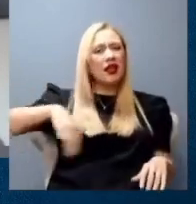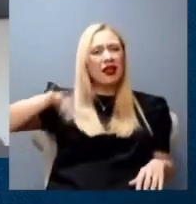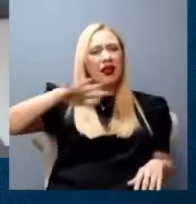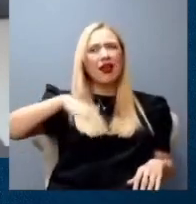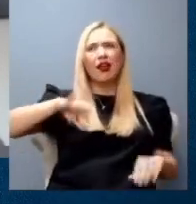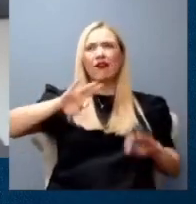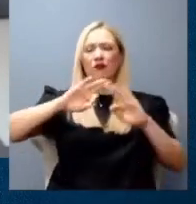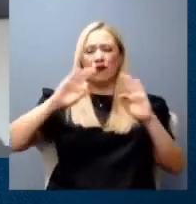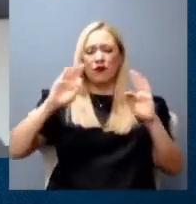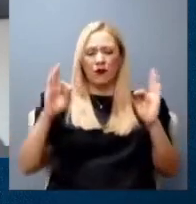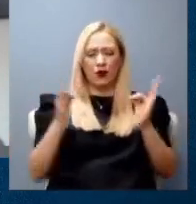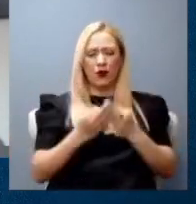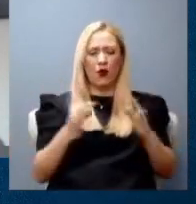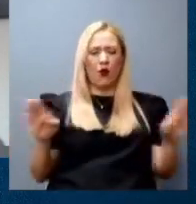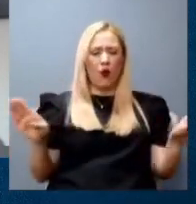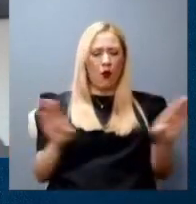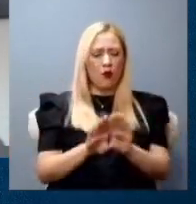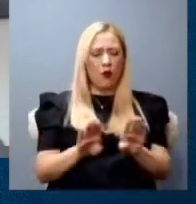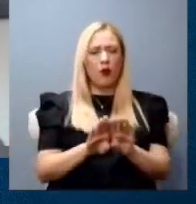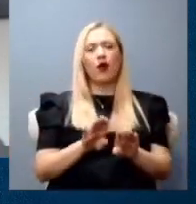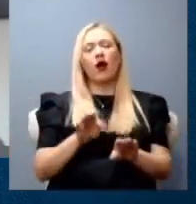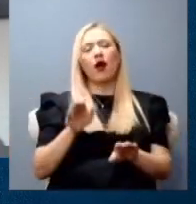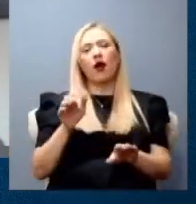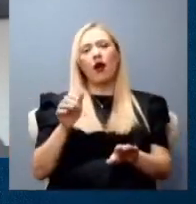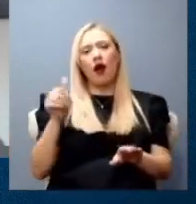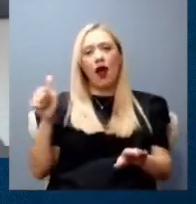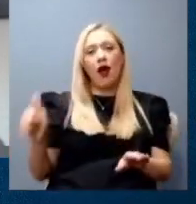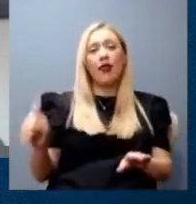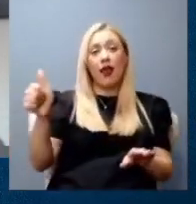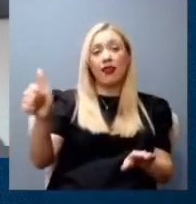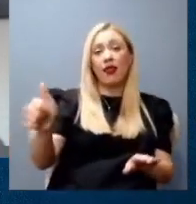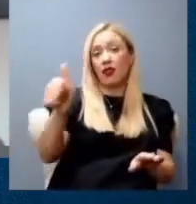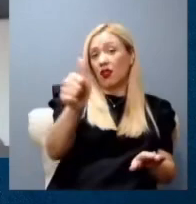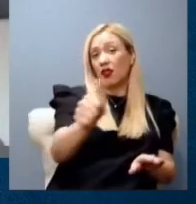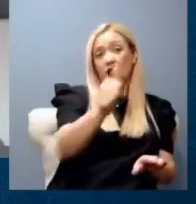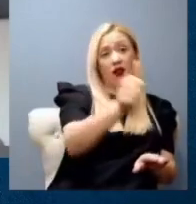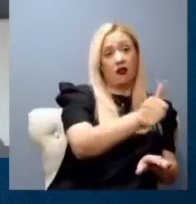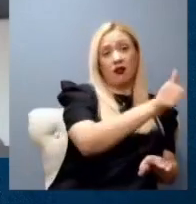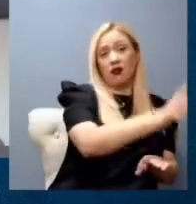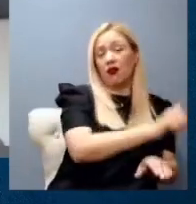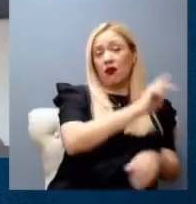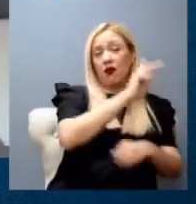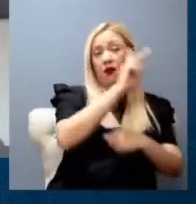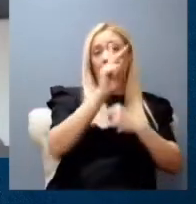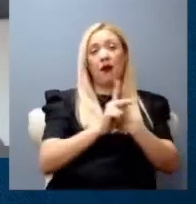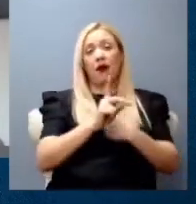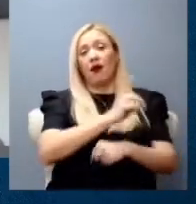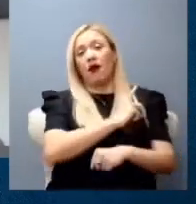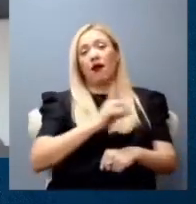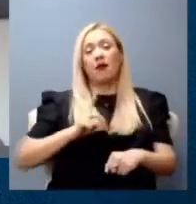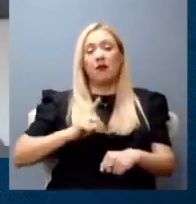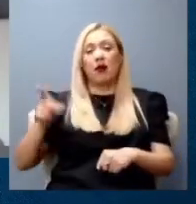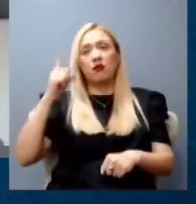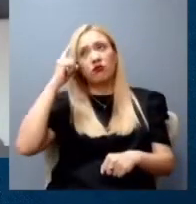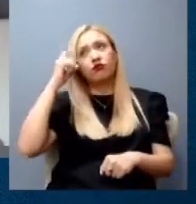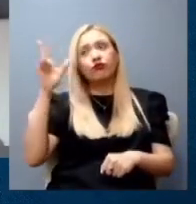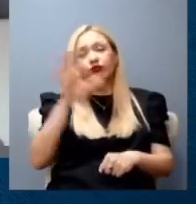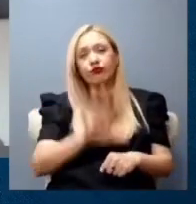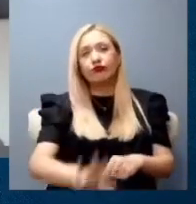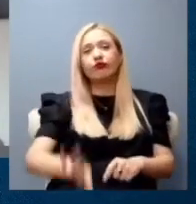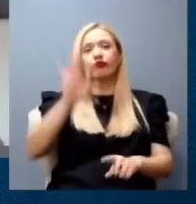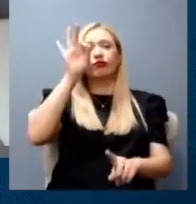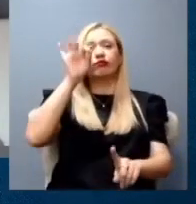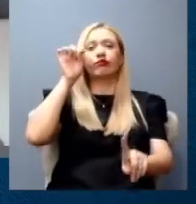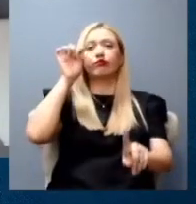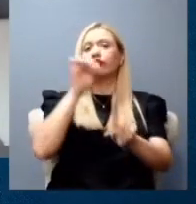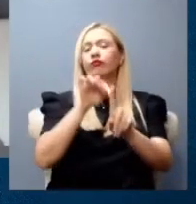la fórmula, y para eso cada sociedad, no existe una receta única, cada sociedad, cada estado tiene que encontrar cuál es ese